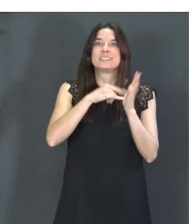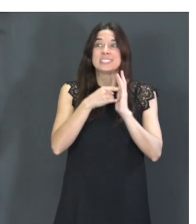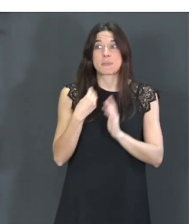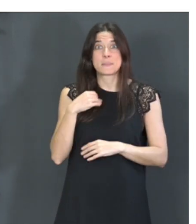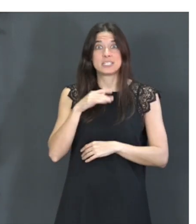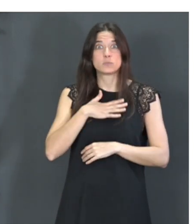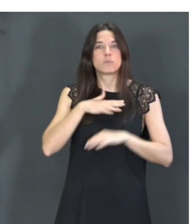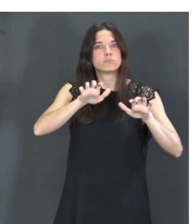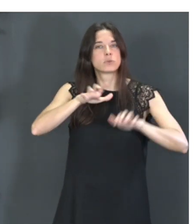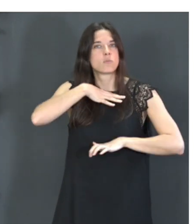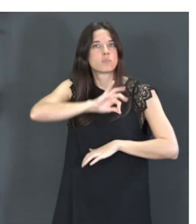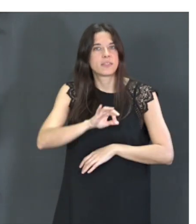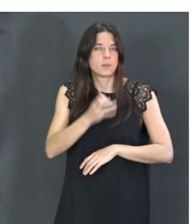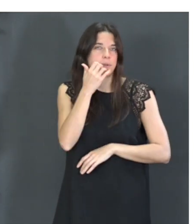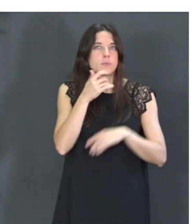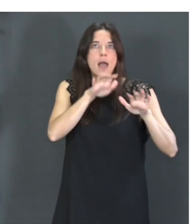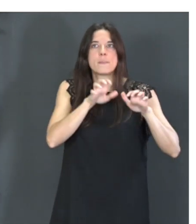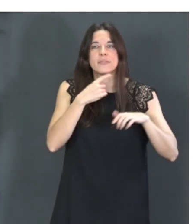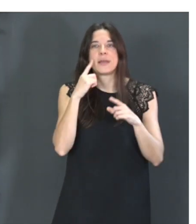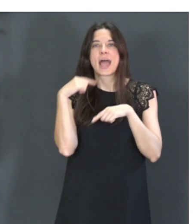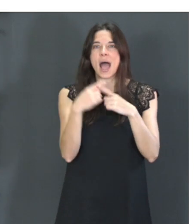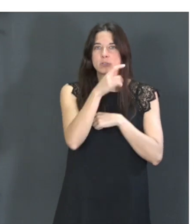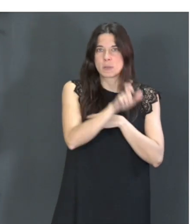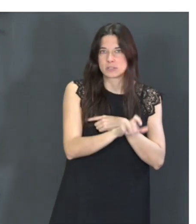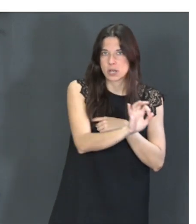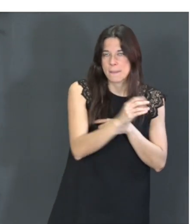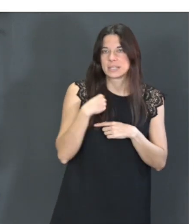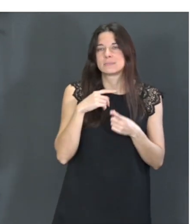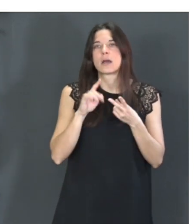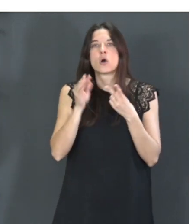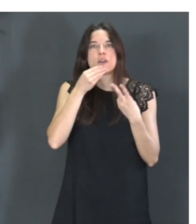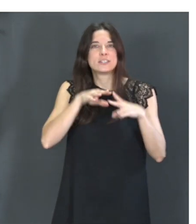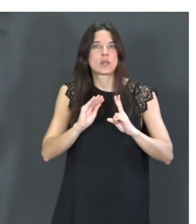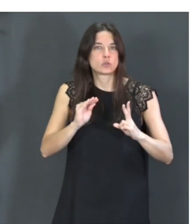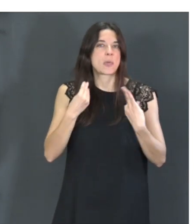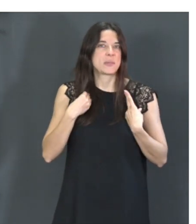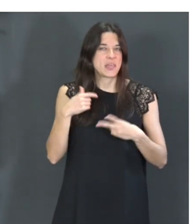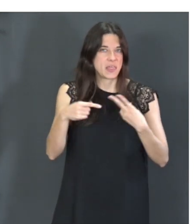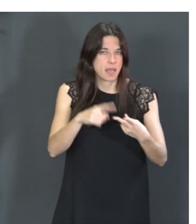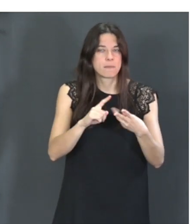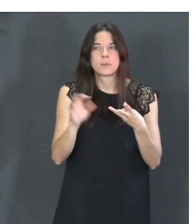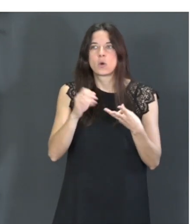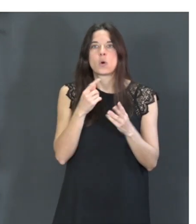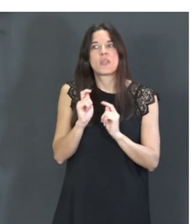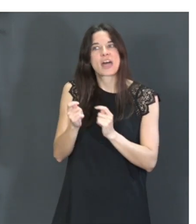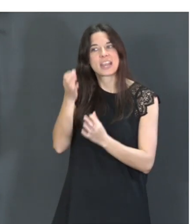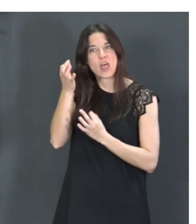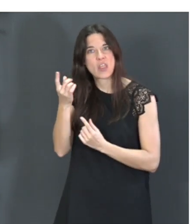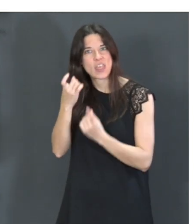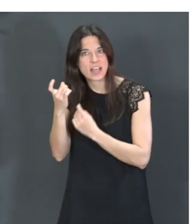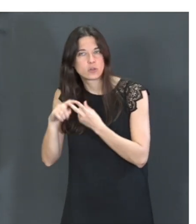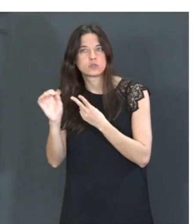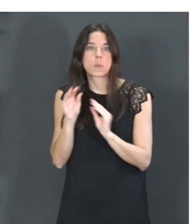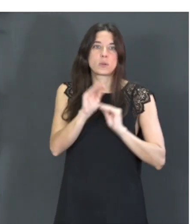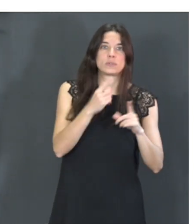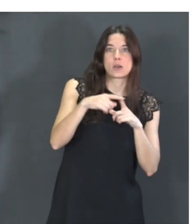de aprender y de ir aprendiendo pues los hábitos de la persona. Puede aprender su historia de vida, darle datos, preguntarle cosas o recordarle